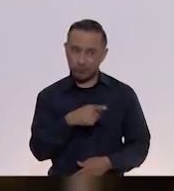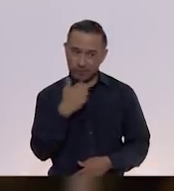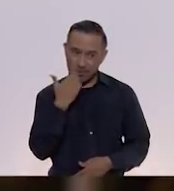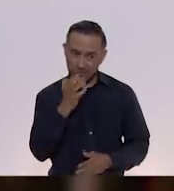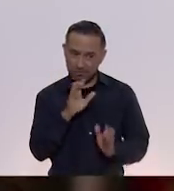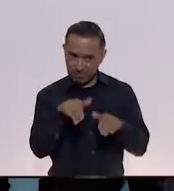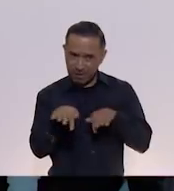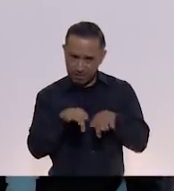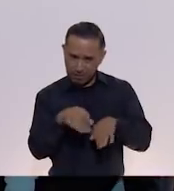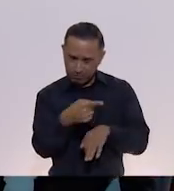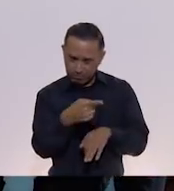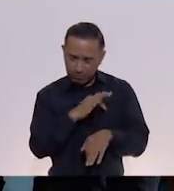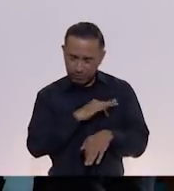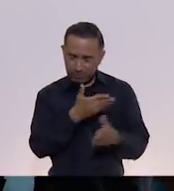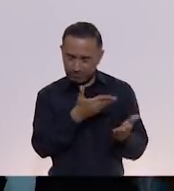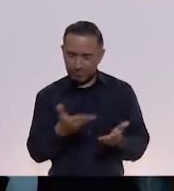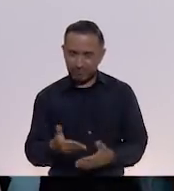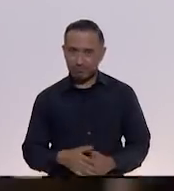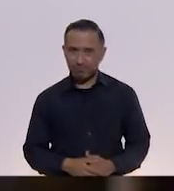suyo.